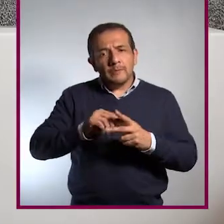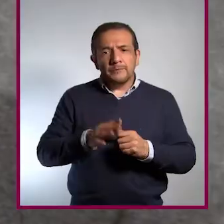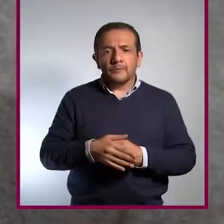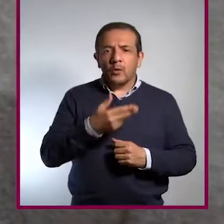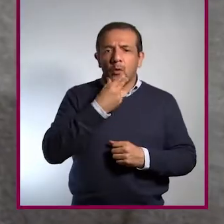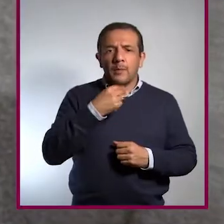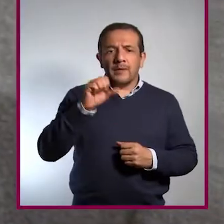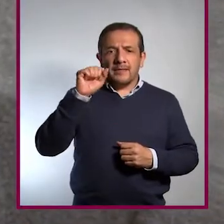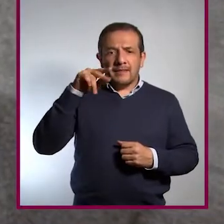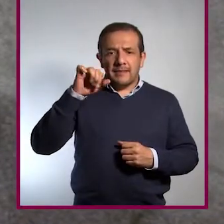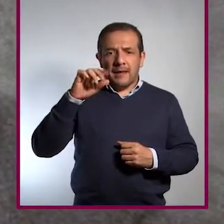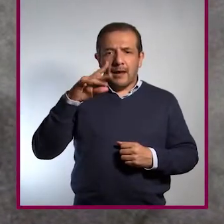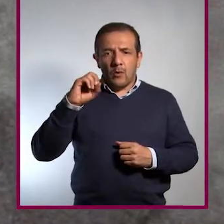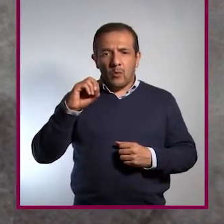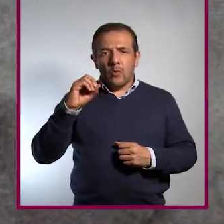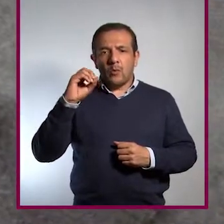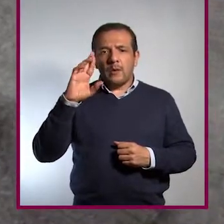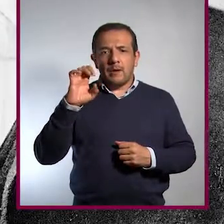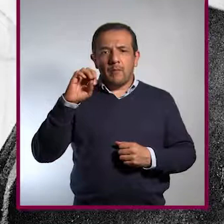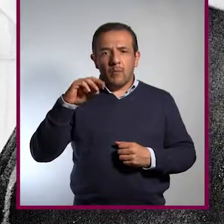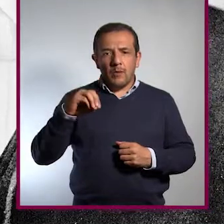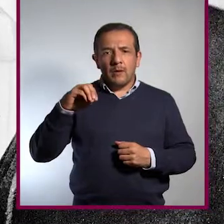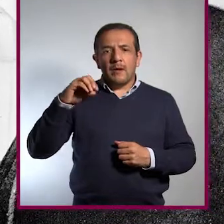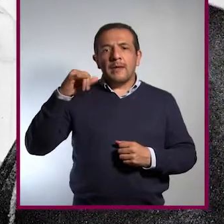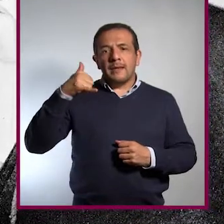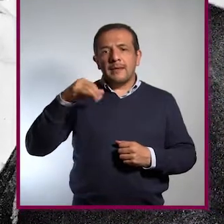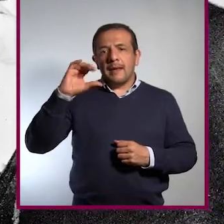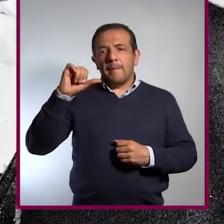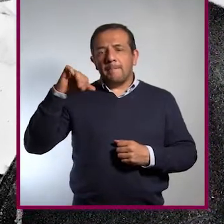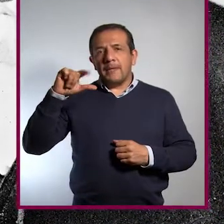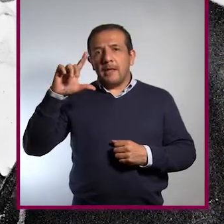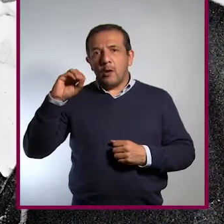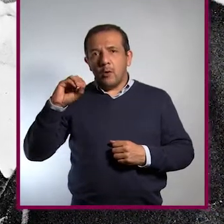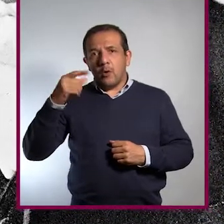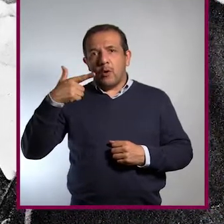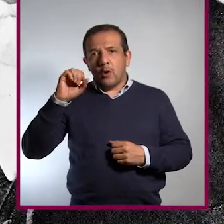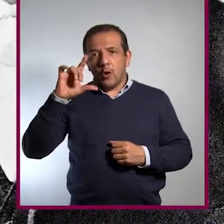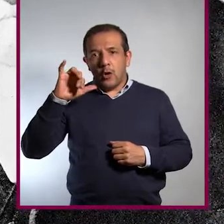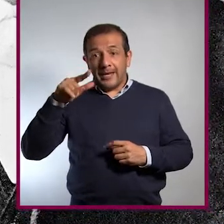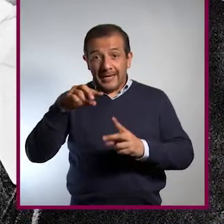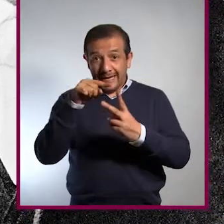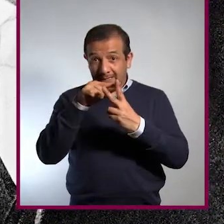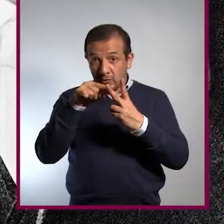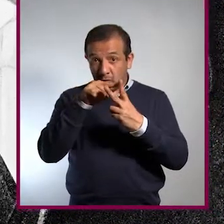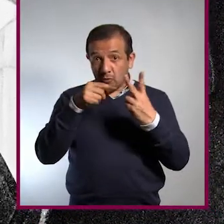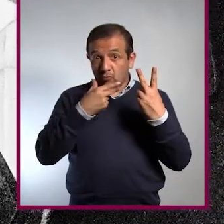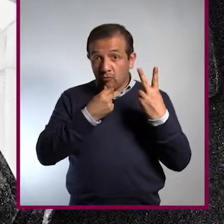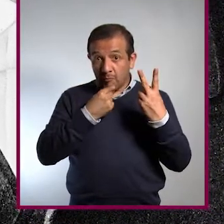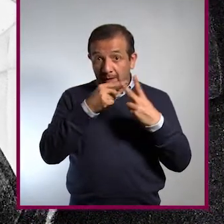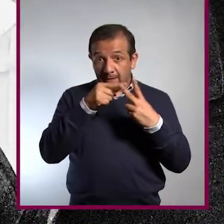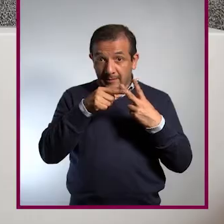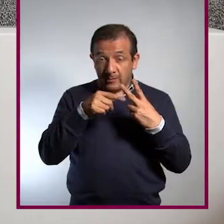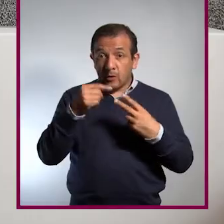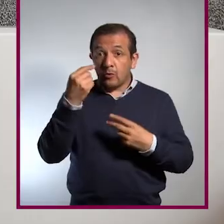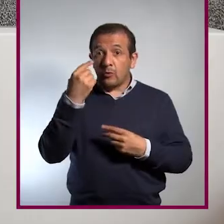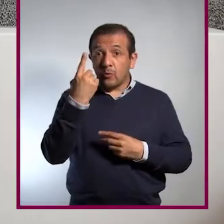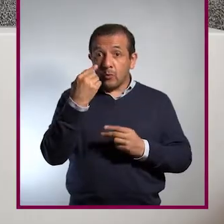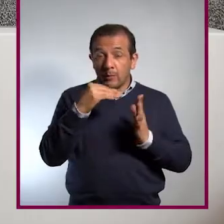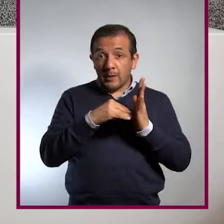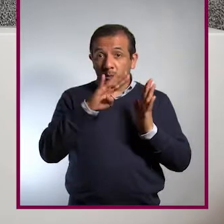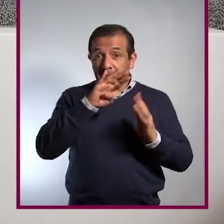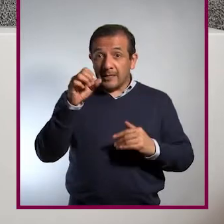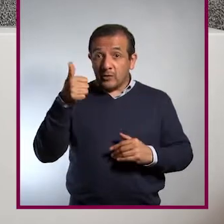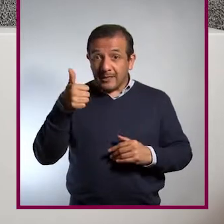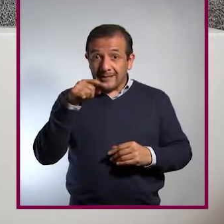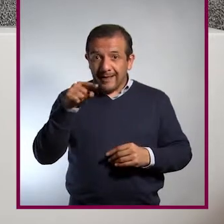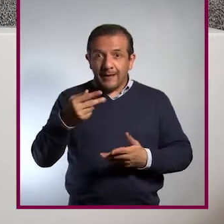mencionando a Santiago Ramón y Cajal y Camilo Golgi, quienes en 1906 obtuvieron